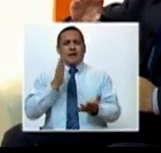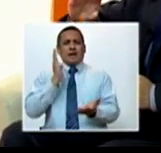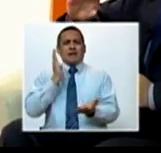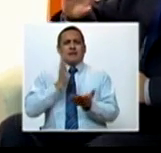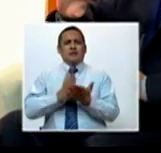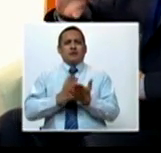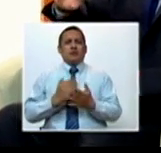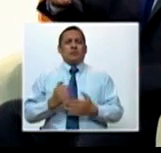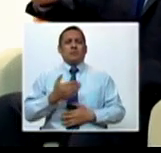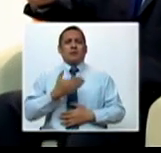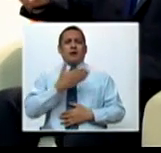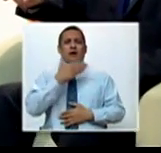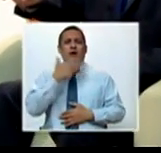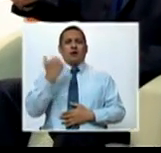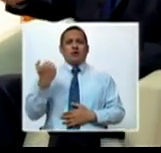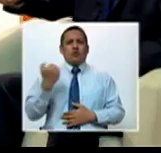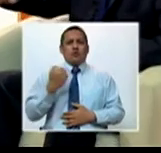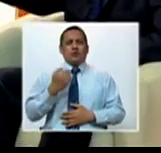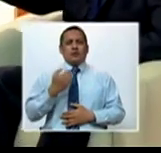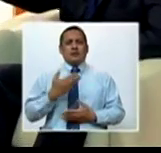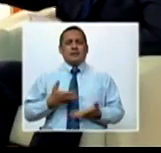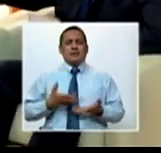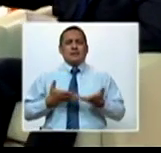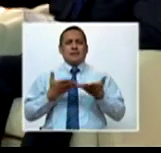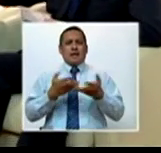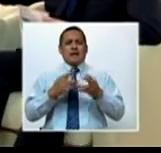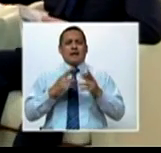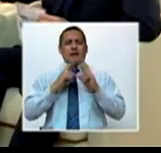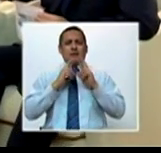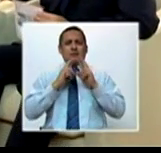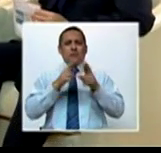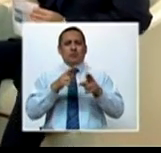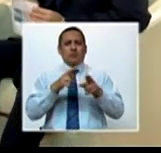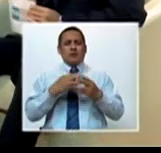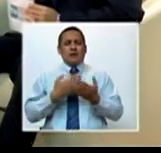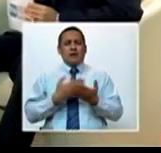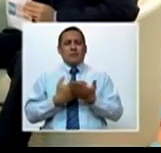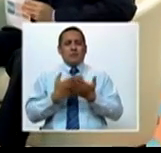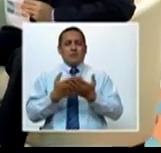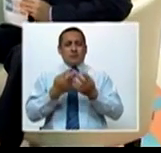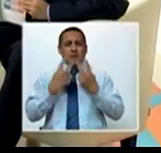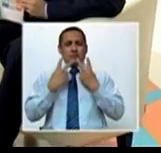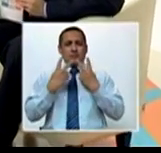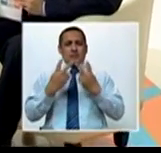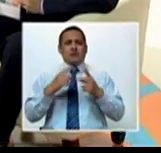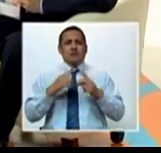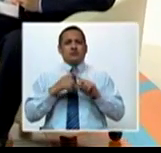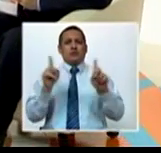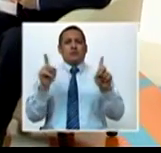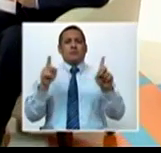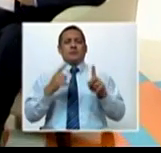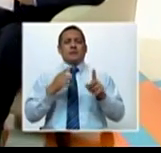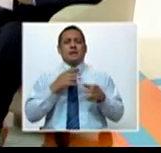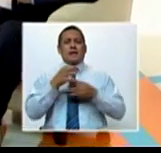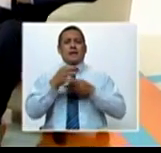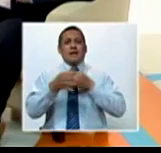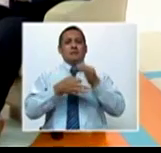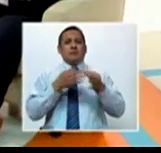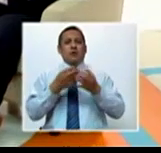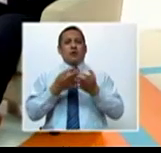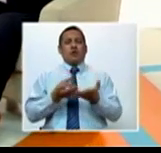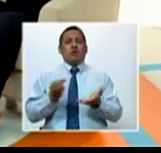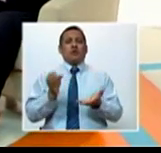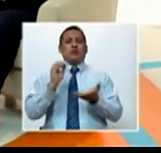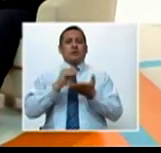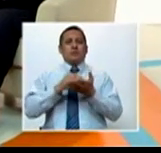que mejor responde al hecho ocasionado. Simplemente le está diciendo